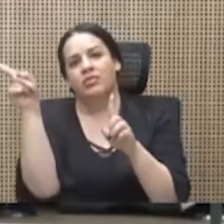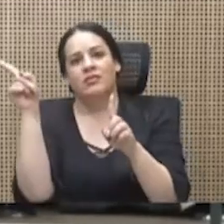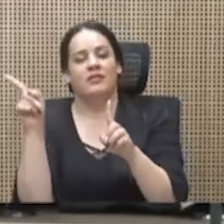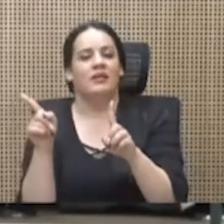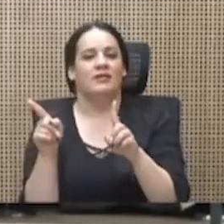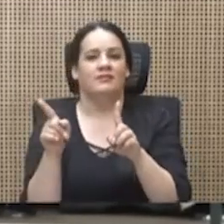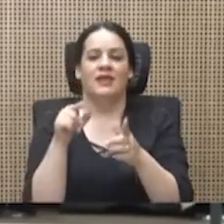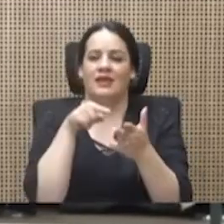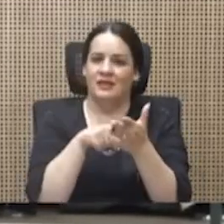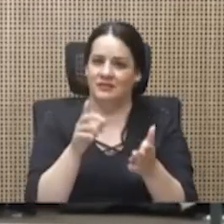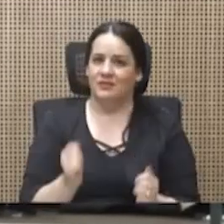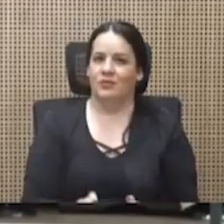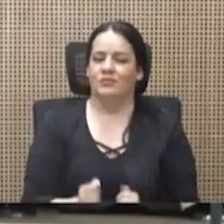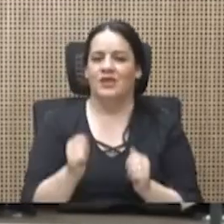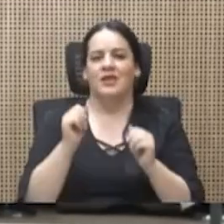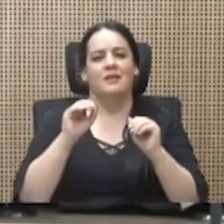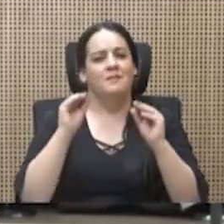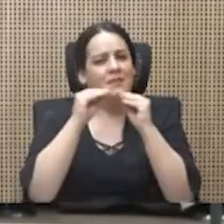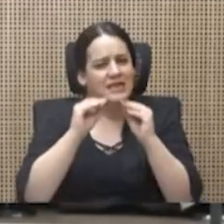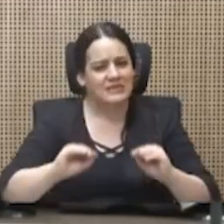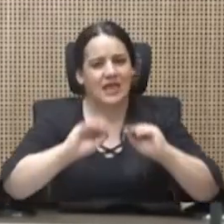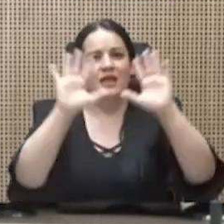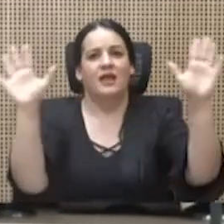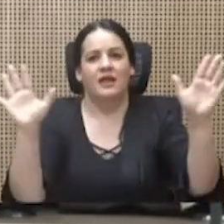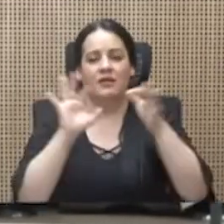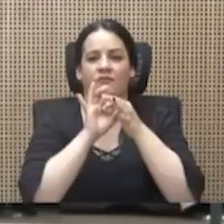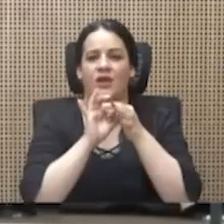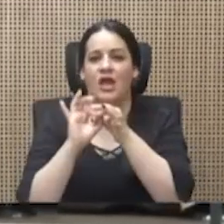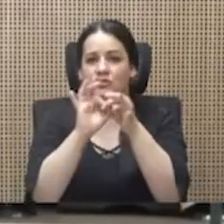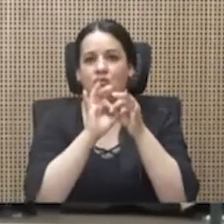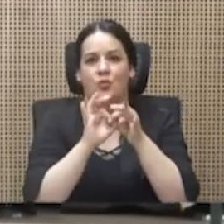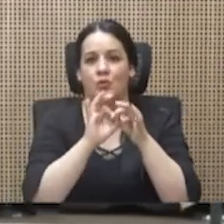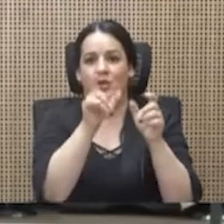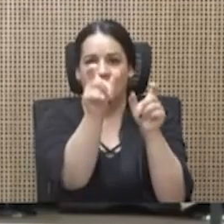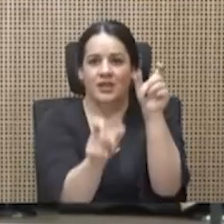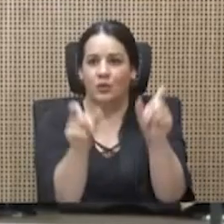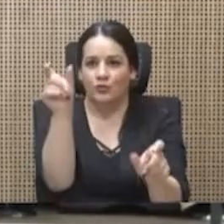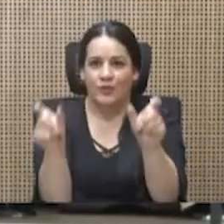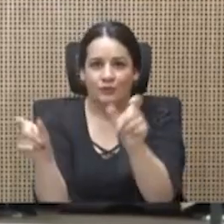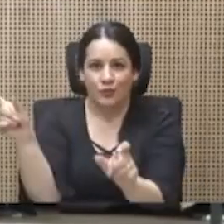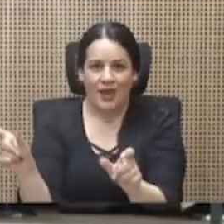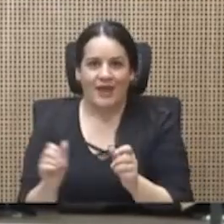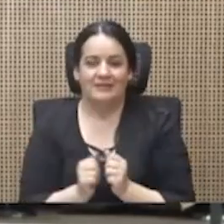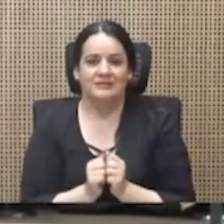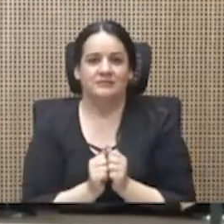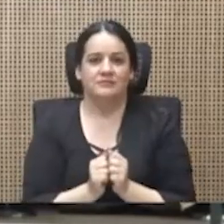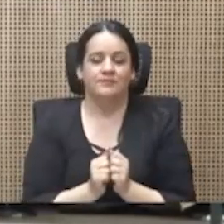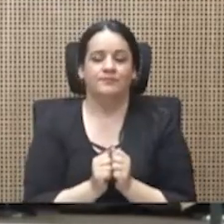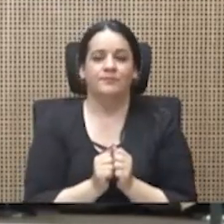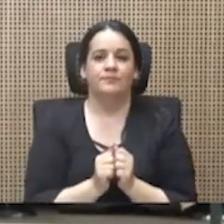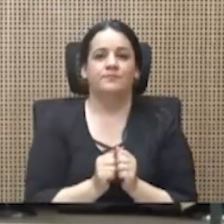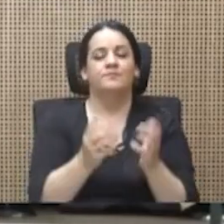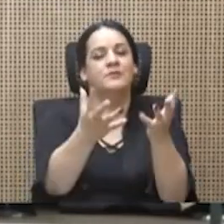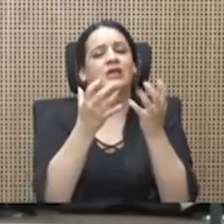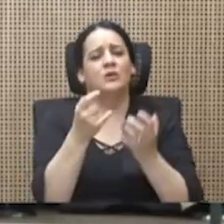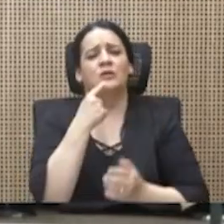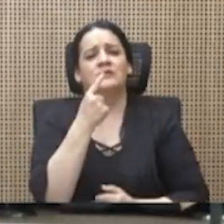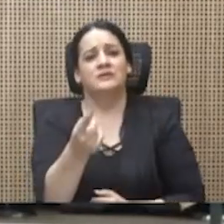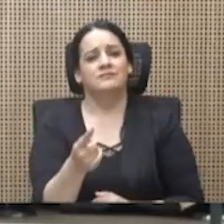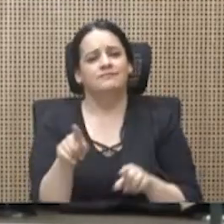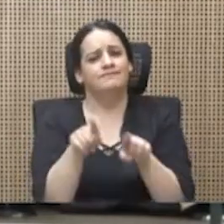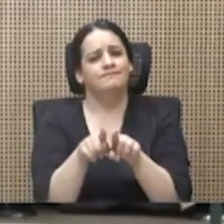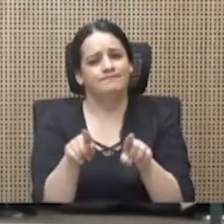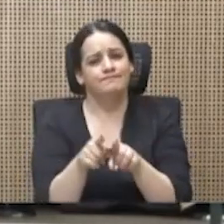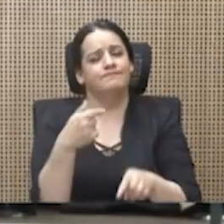tiro de encima, está más que clara la relación de los personajes. Quiero decirles también que tengan un poquito